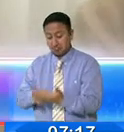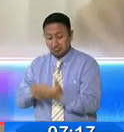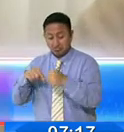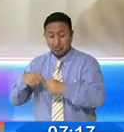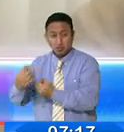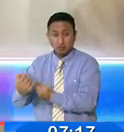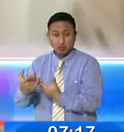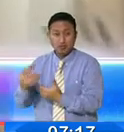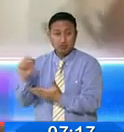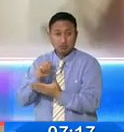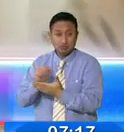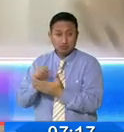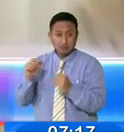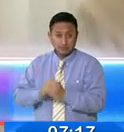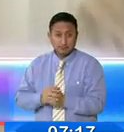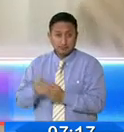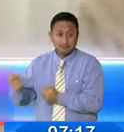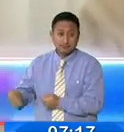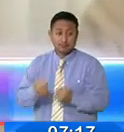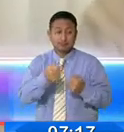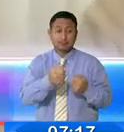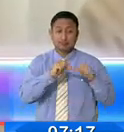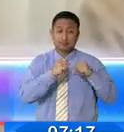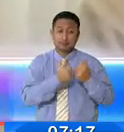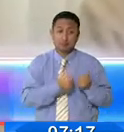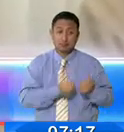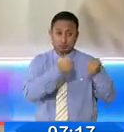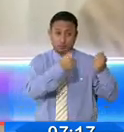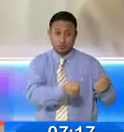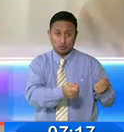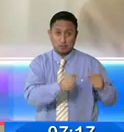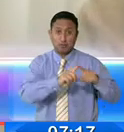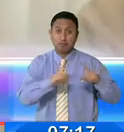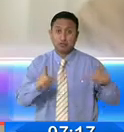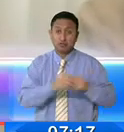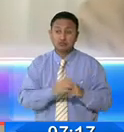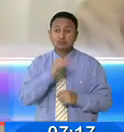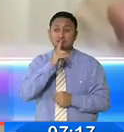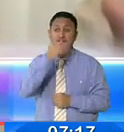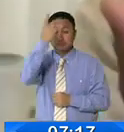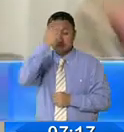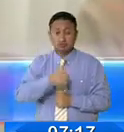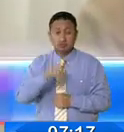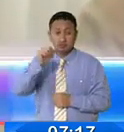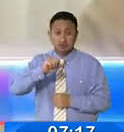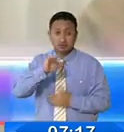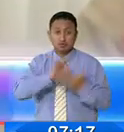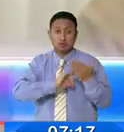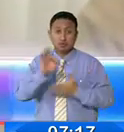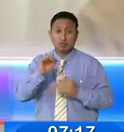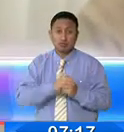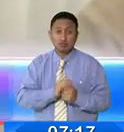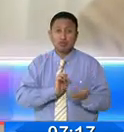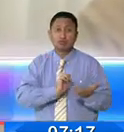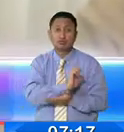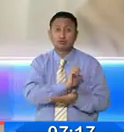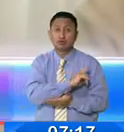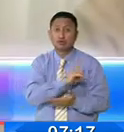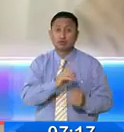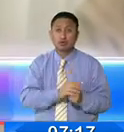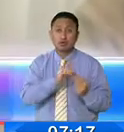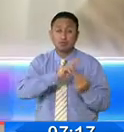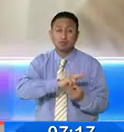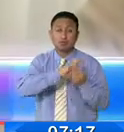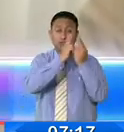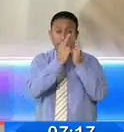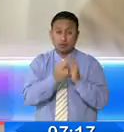informe y llevarlo ante el Pleno. Pero quien tendrá que decidir si es que se aprueba, se rechaza o se modifica